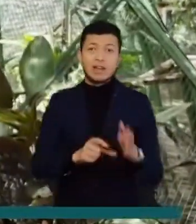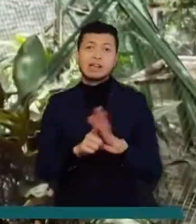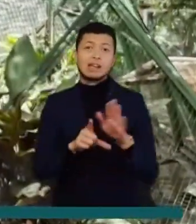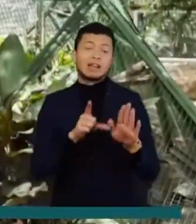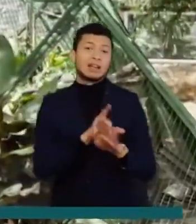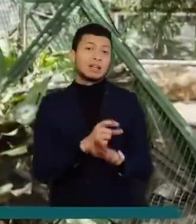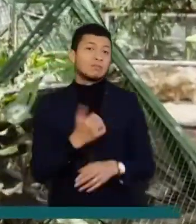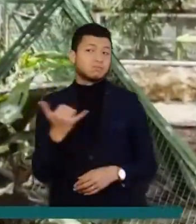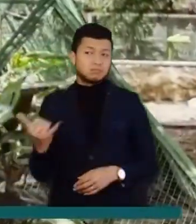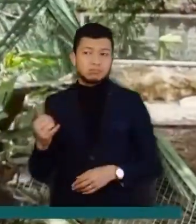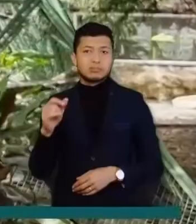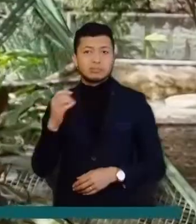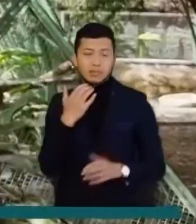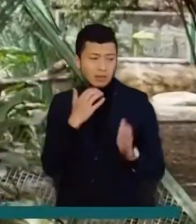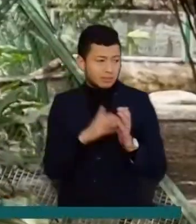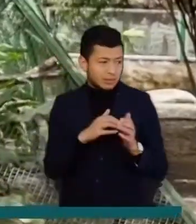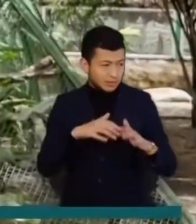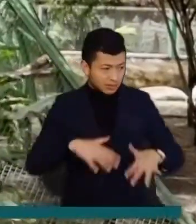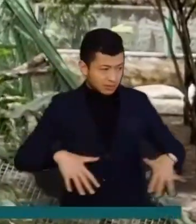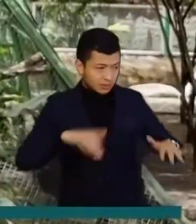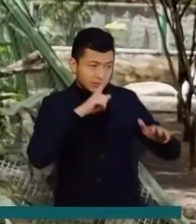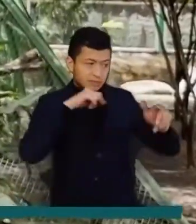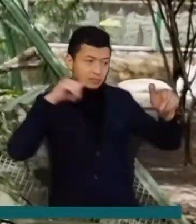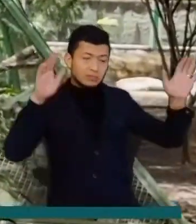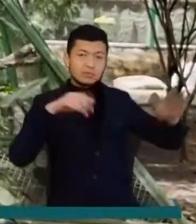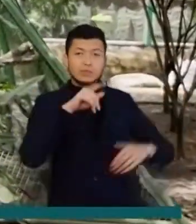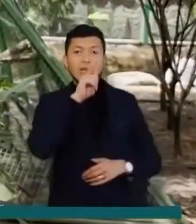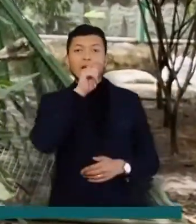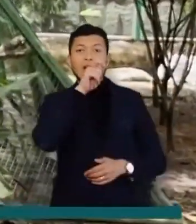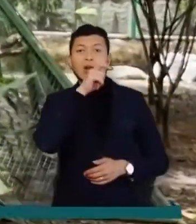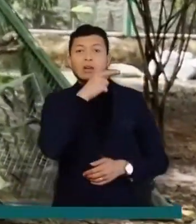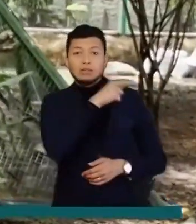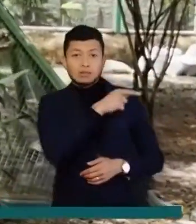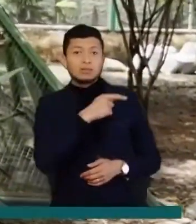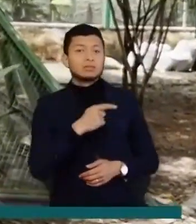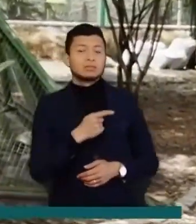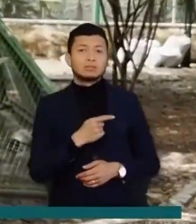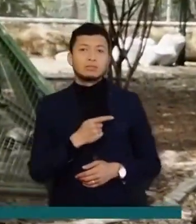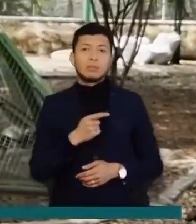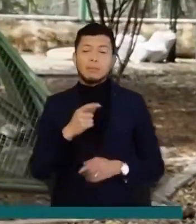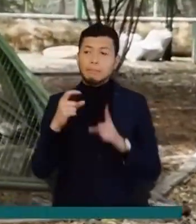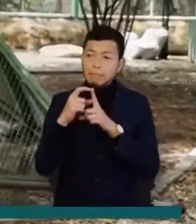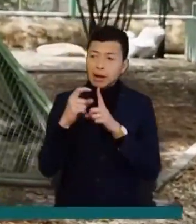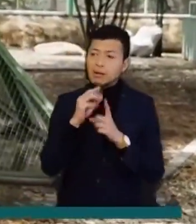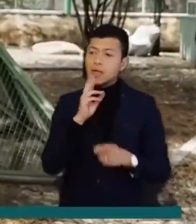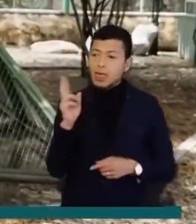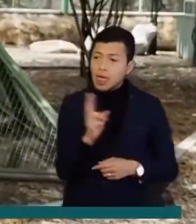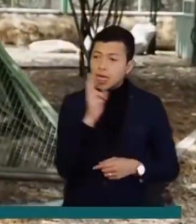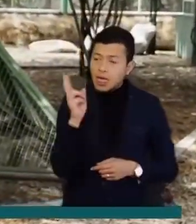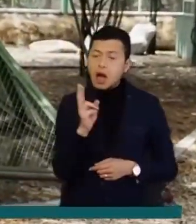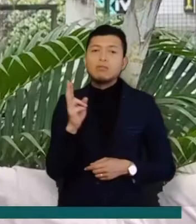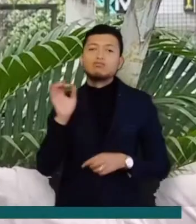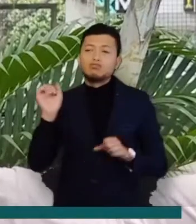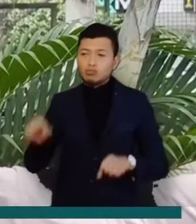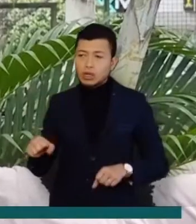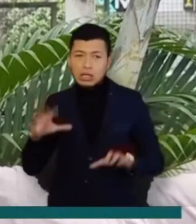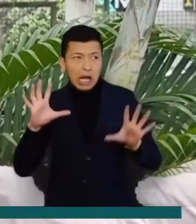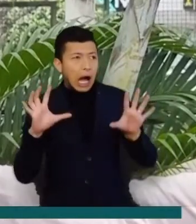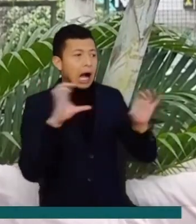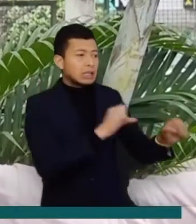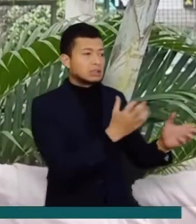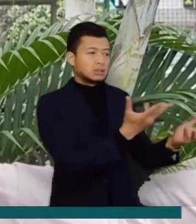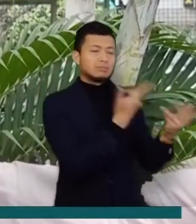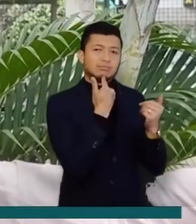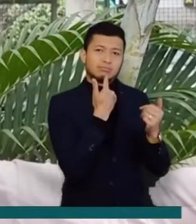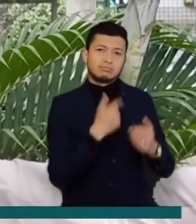deben permanecer aquí en el aviario de la cama ya que el hecho de repetir palabras los hace presa fácil para sus depredadores por ningún motivo